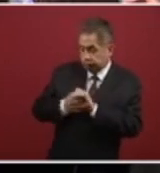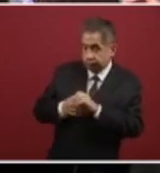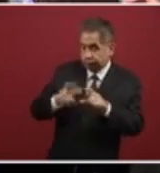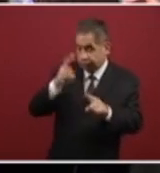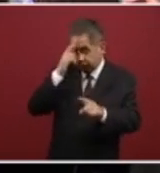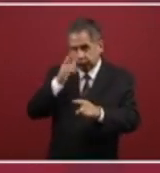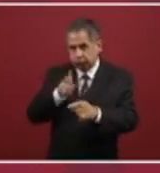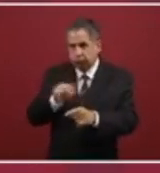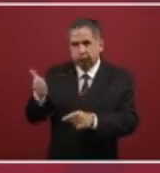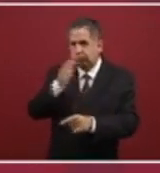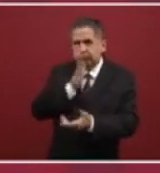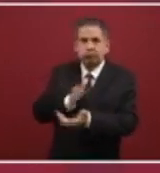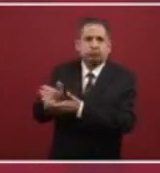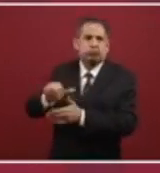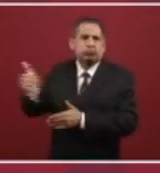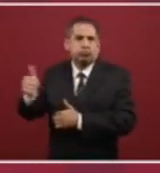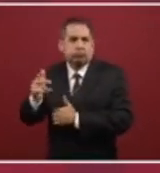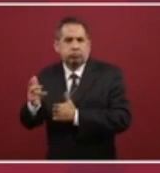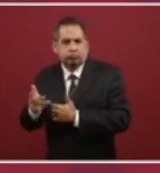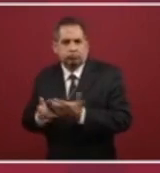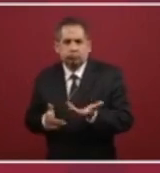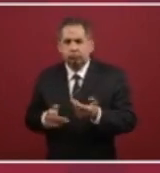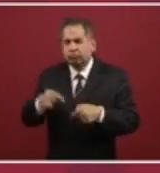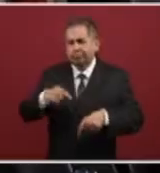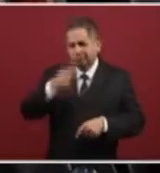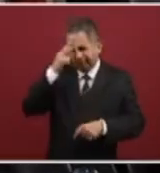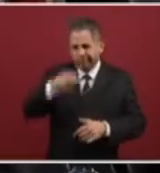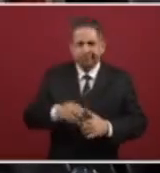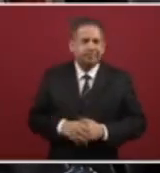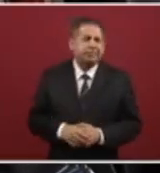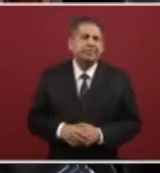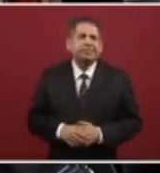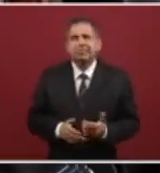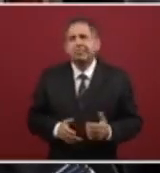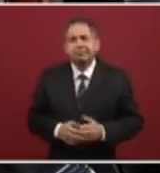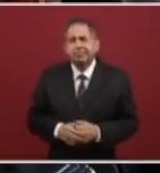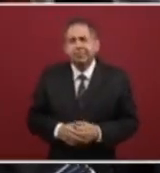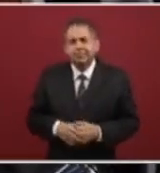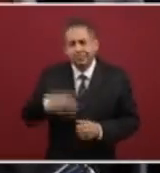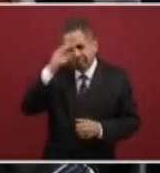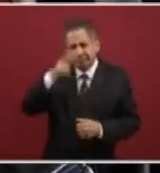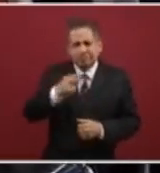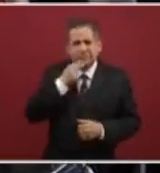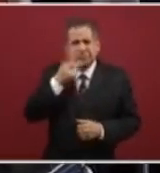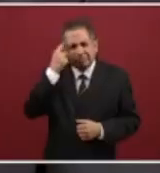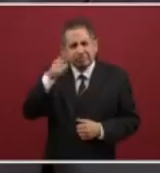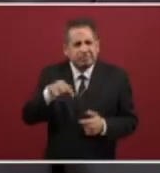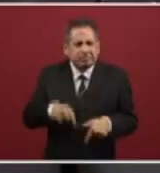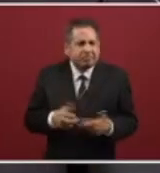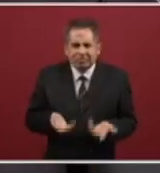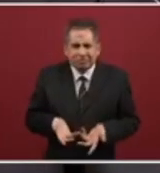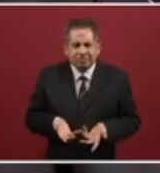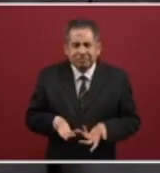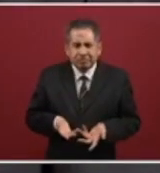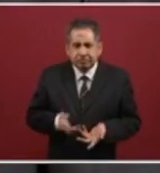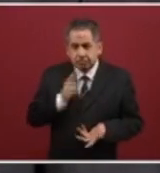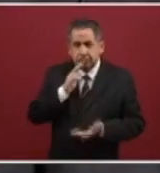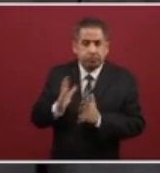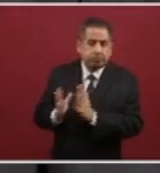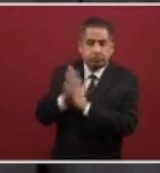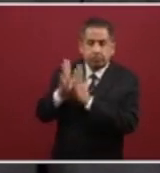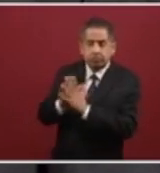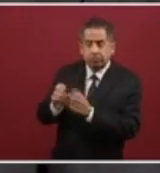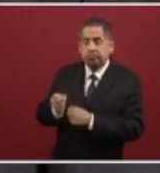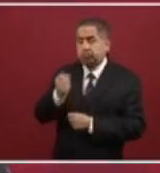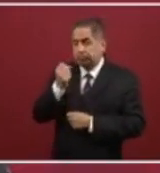otro territorio. No, pero aquí en México, para que sepan que… Pero aquí en México sería menos eficaz, ¿no? Yo creo que lo que necesitamos es la participación de los